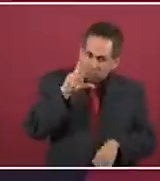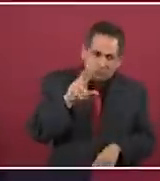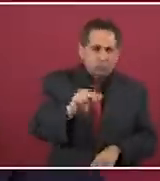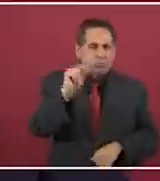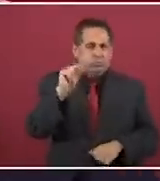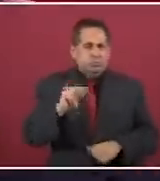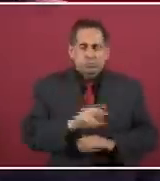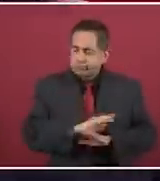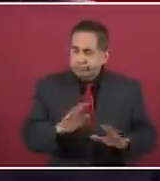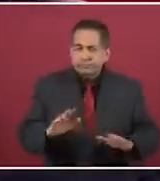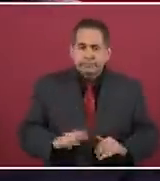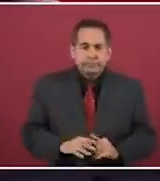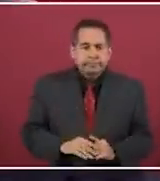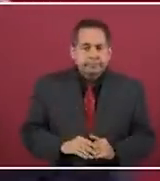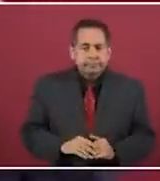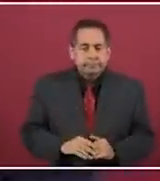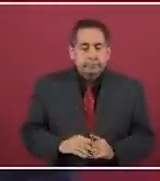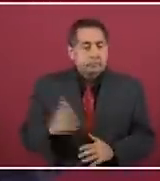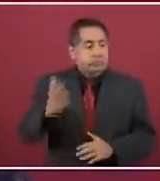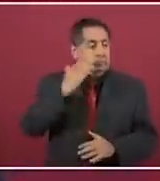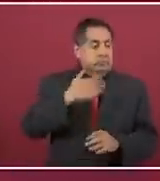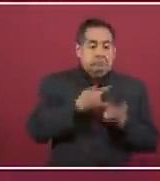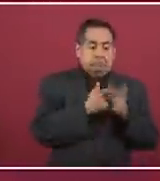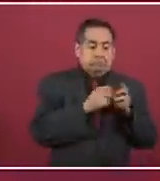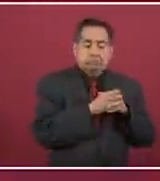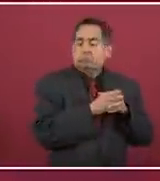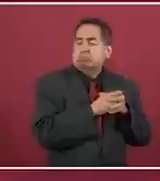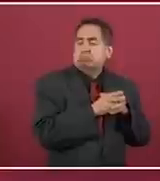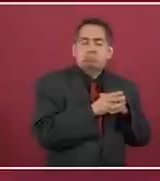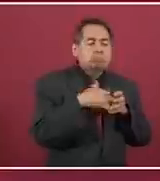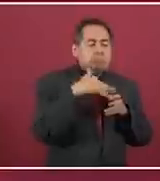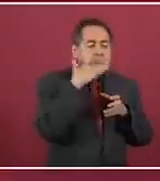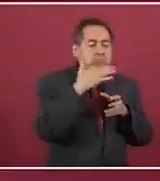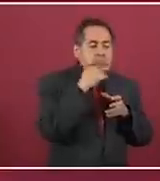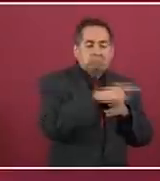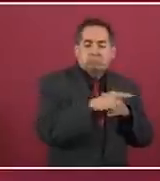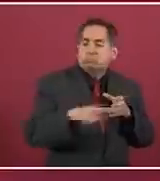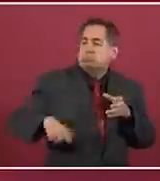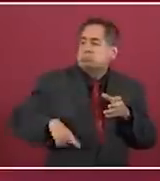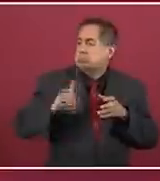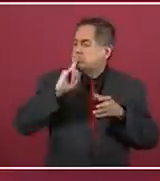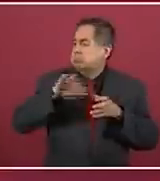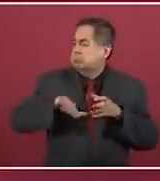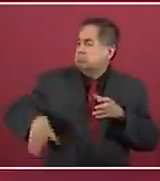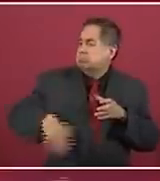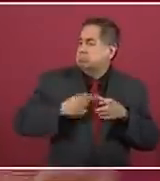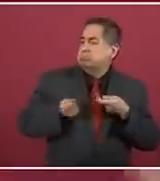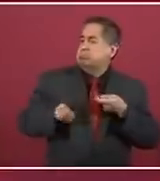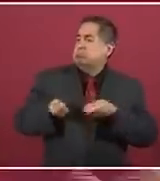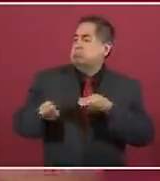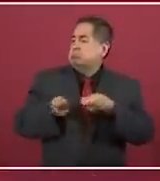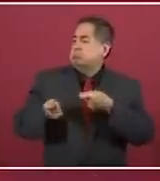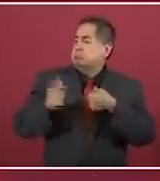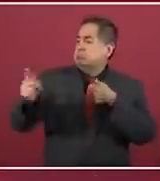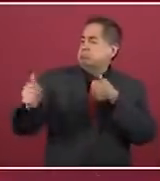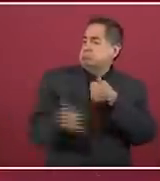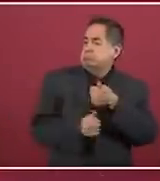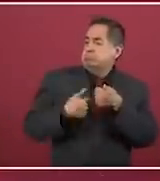Tenían tomado el gobierno, secuestrado el gobierno. El gobierno era de ellos.